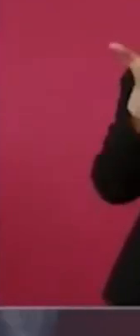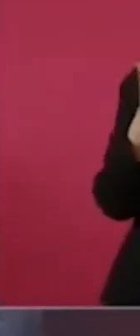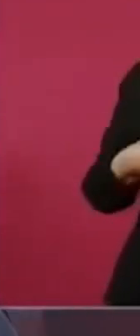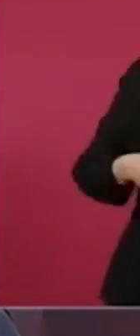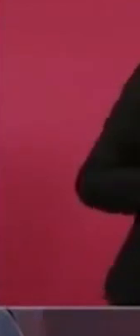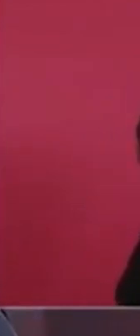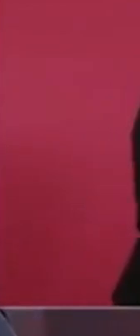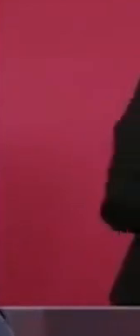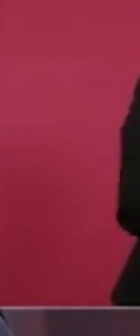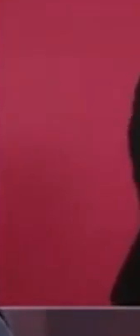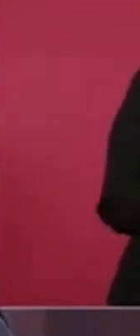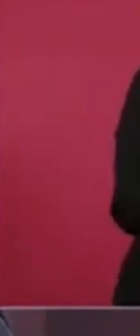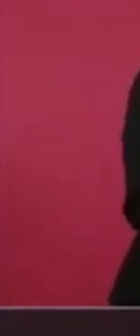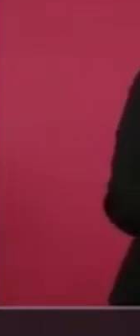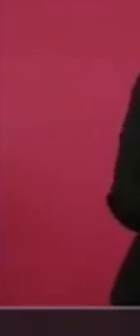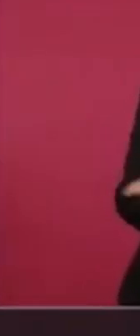funciona.